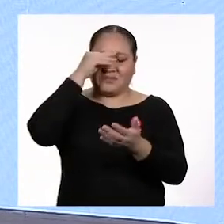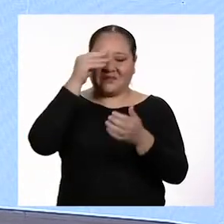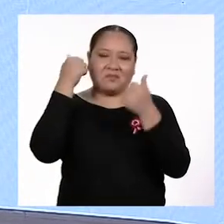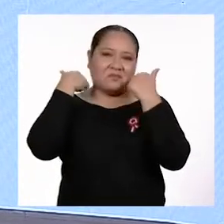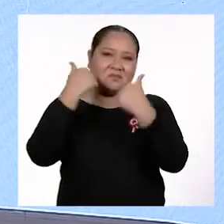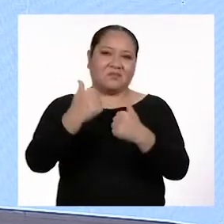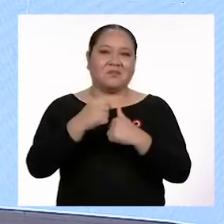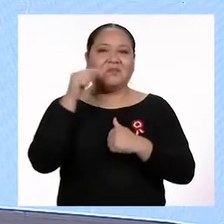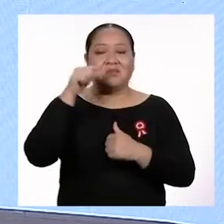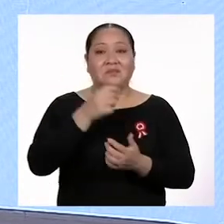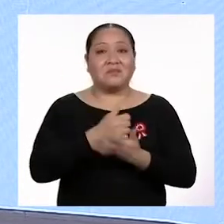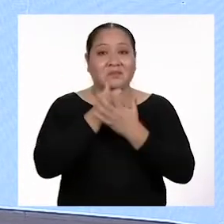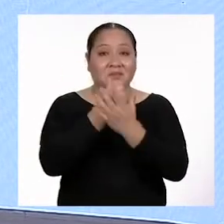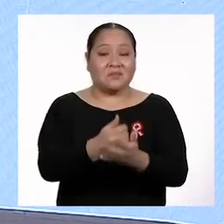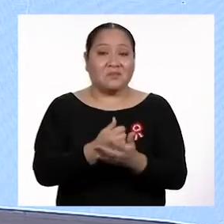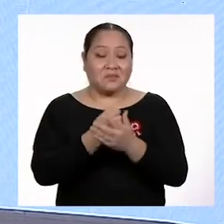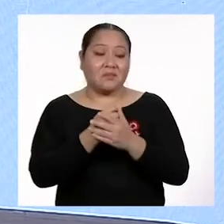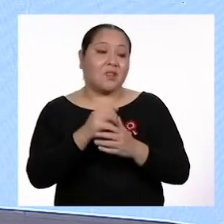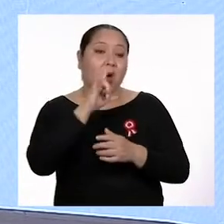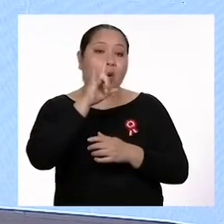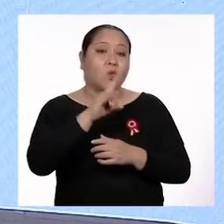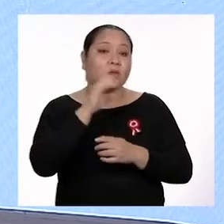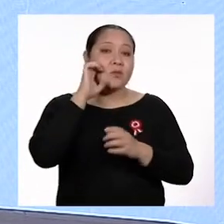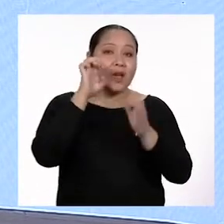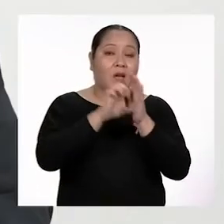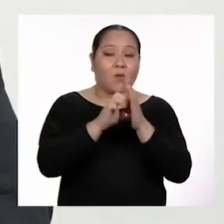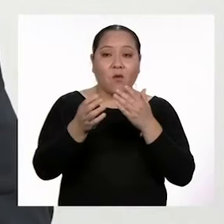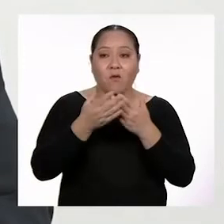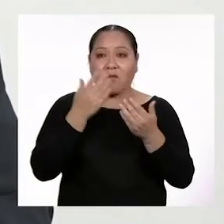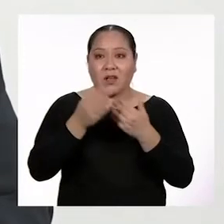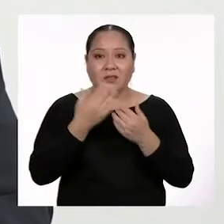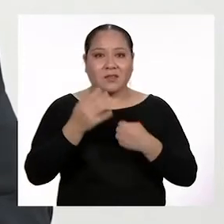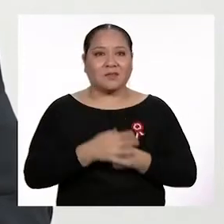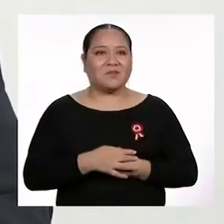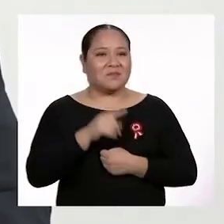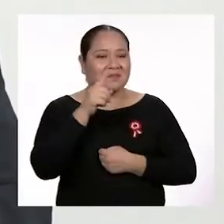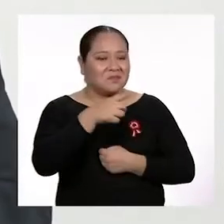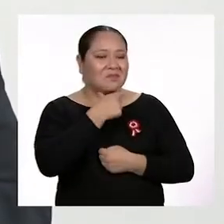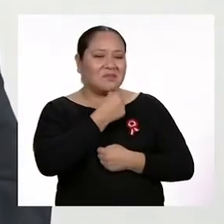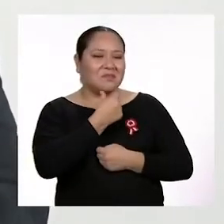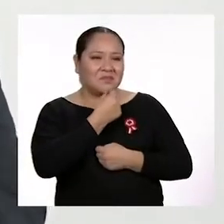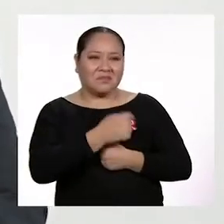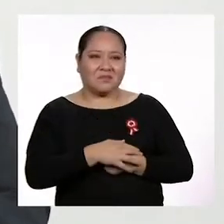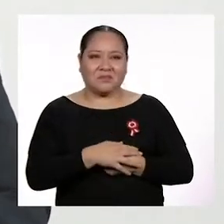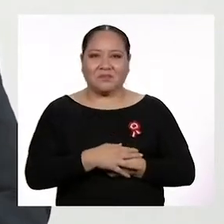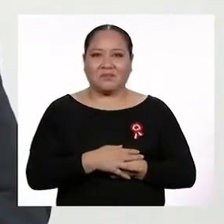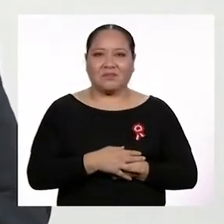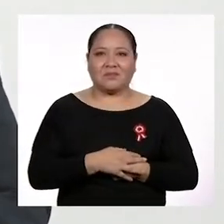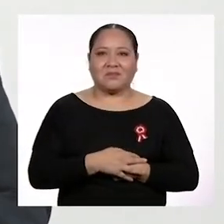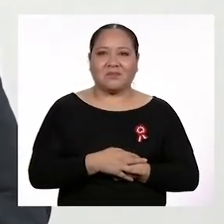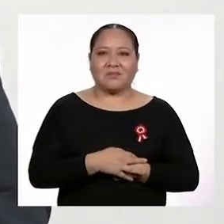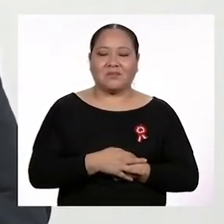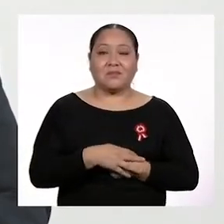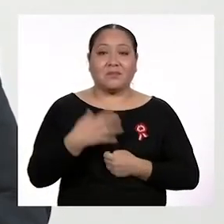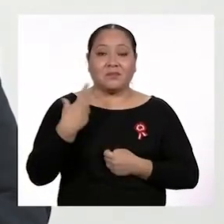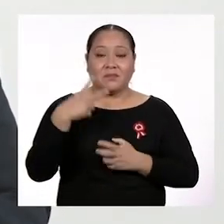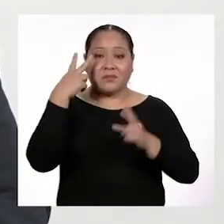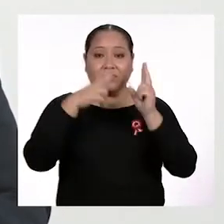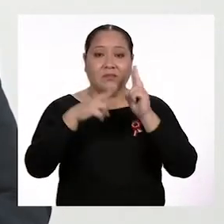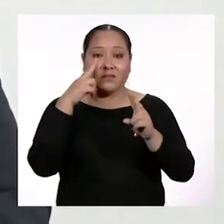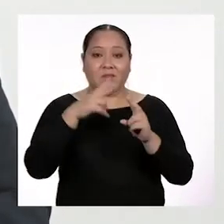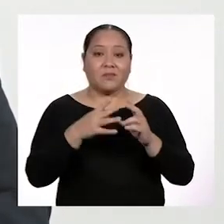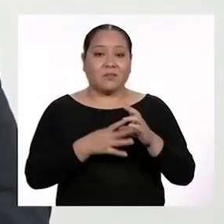y eso nos permite usar ejemplos sencillos y cotidianos. Eso me gusta. Entonces, habíamos visto